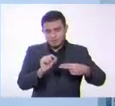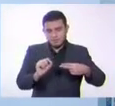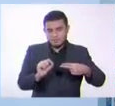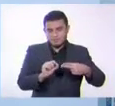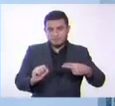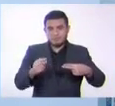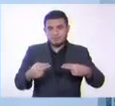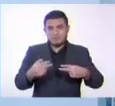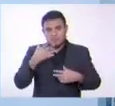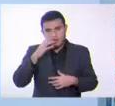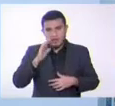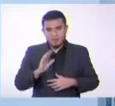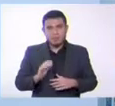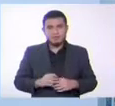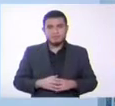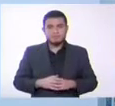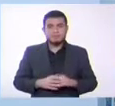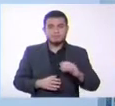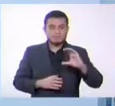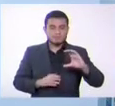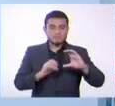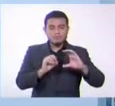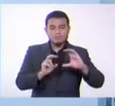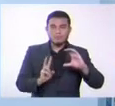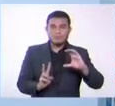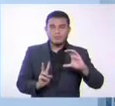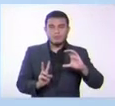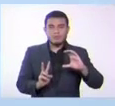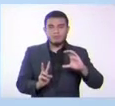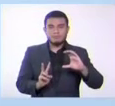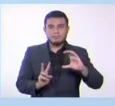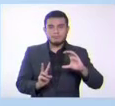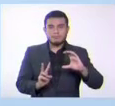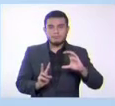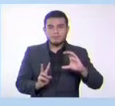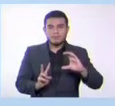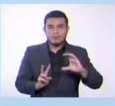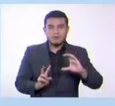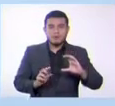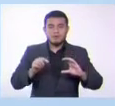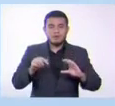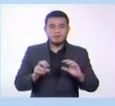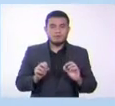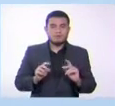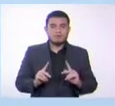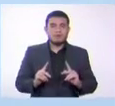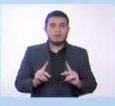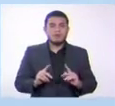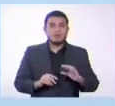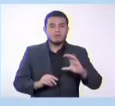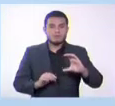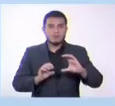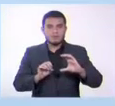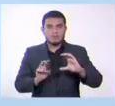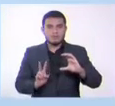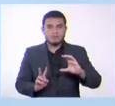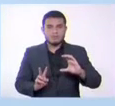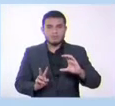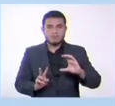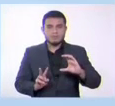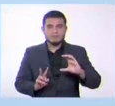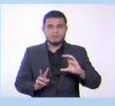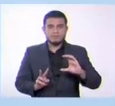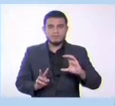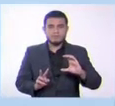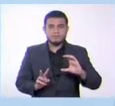ejemplo de la molécula de dióxido de carbono. En este caso, el carbono se encuentra